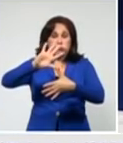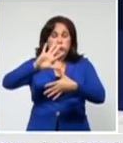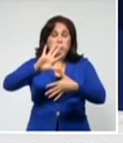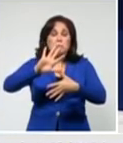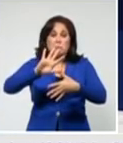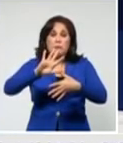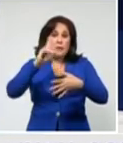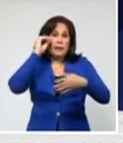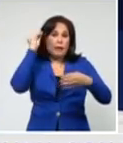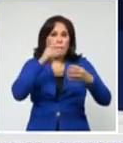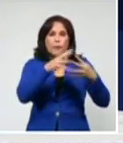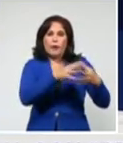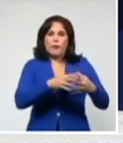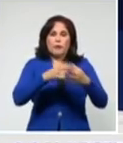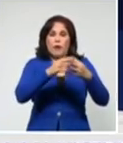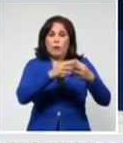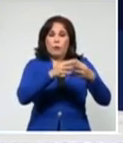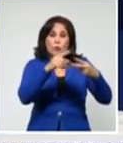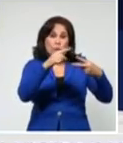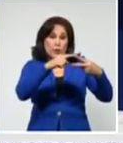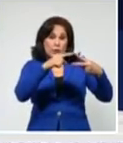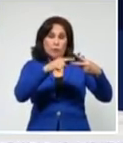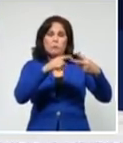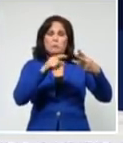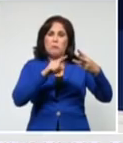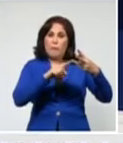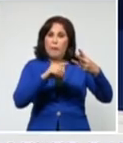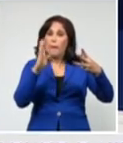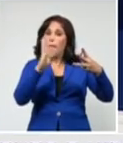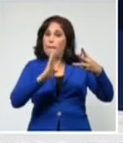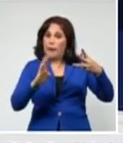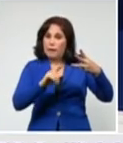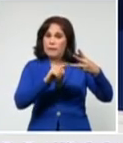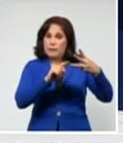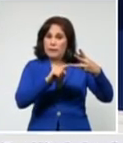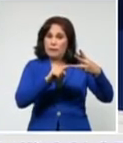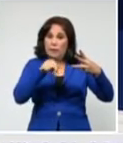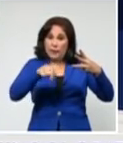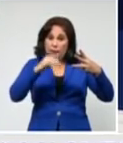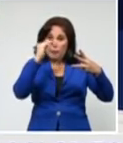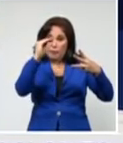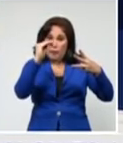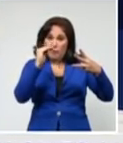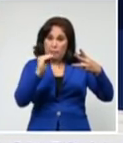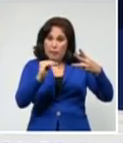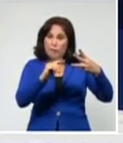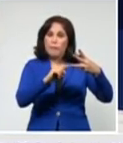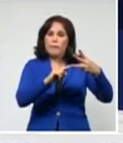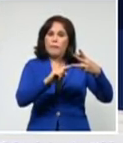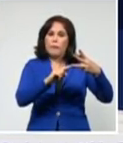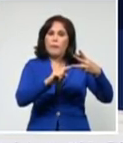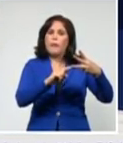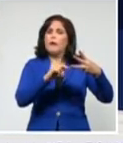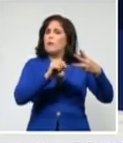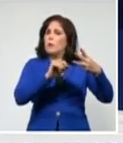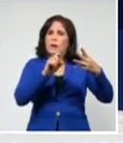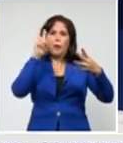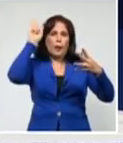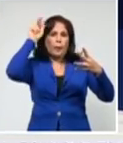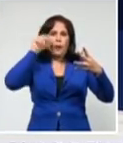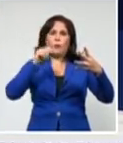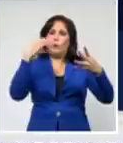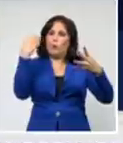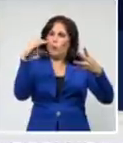Estados Unidos y Brasil que encabezan la lista, pues en este mismo orden está Perú,